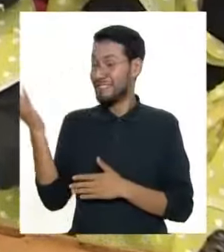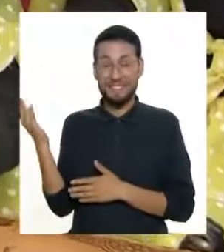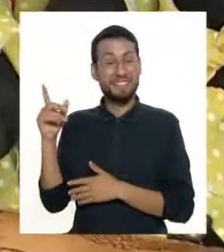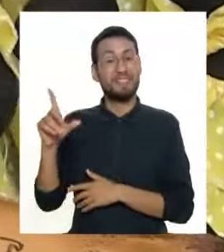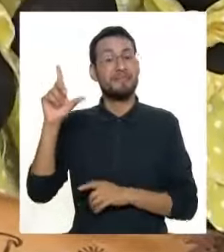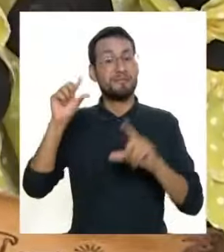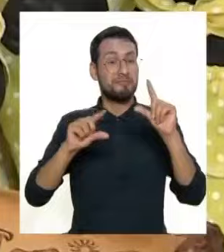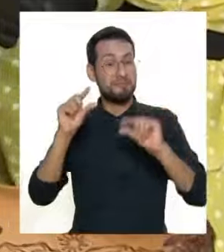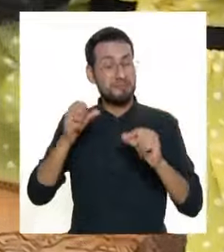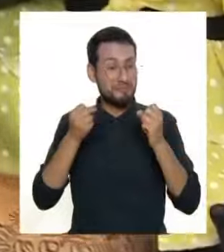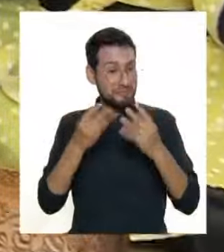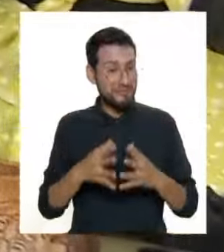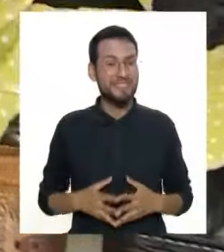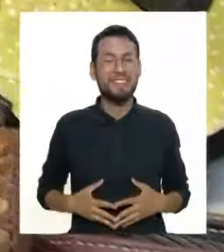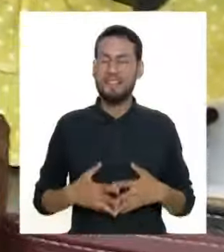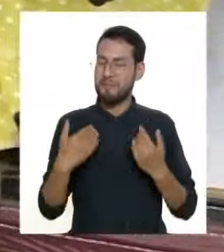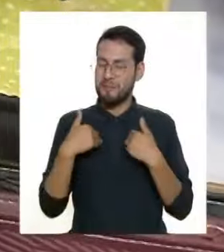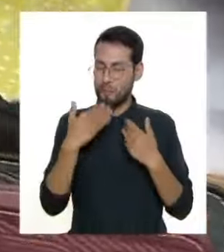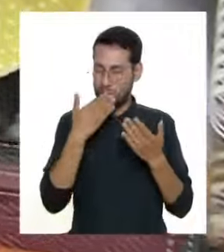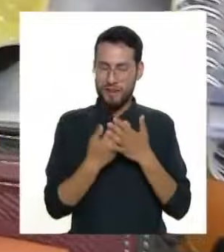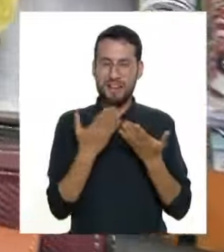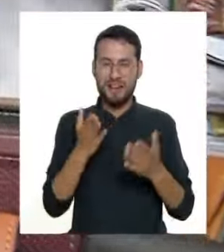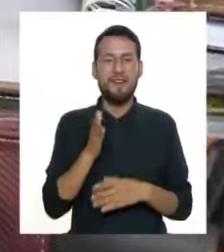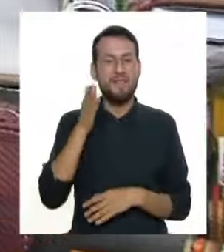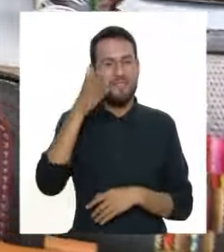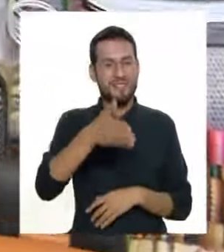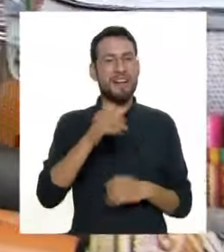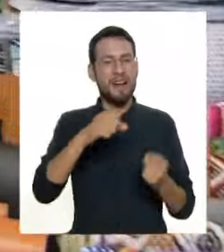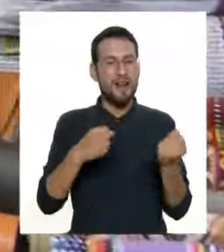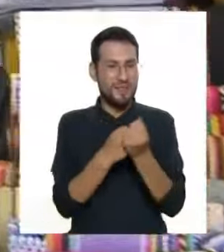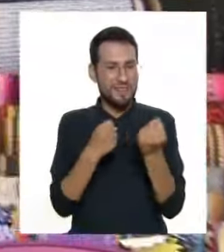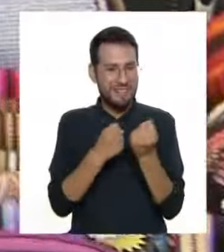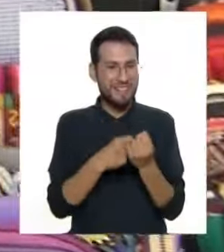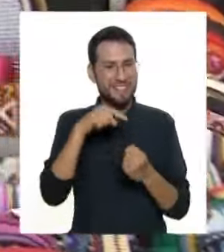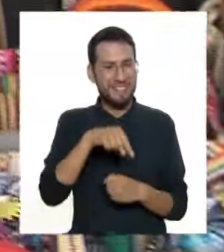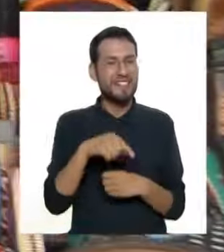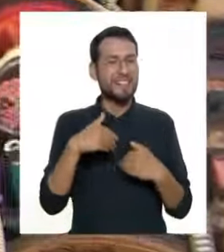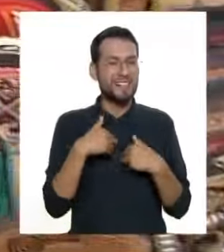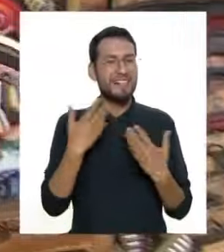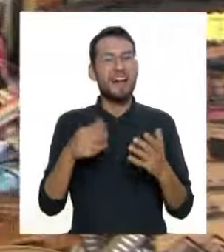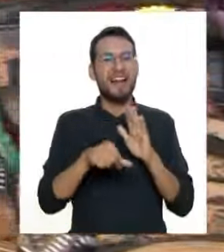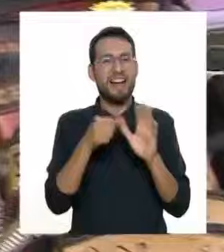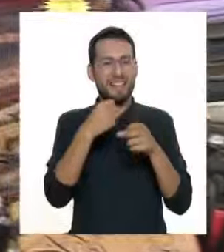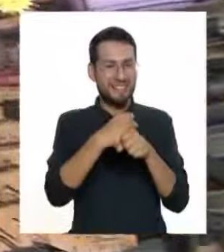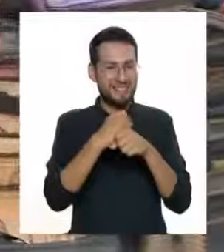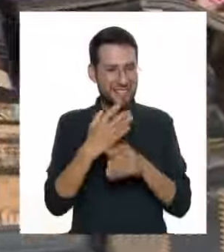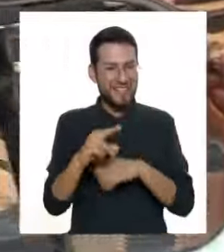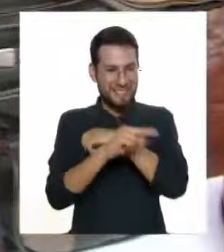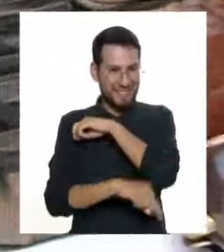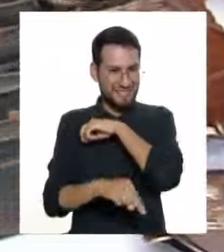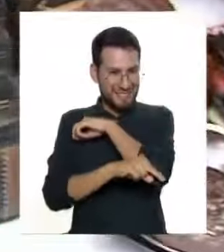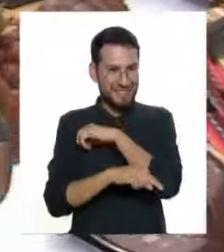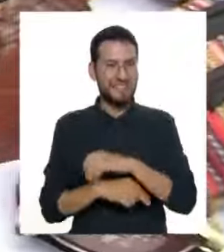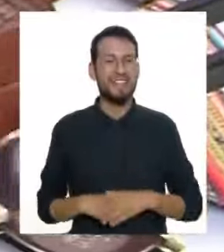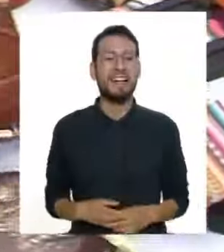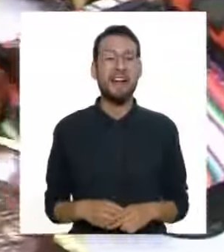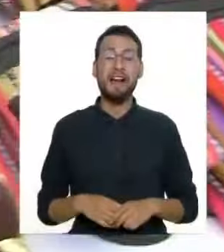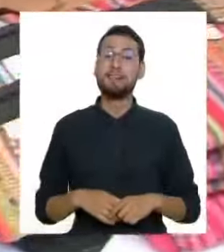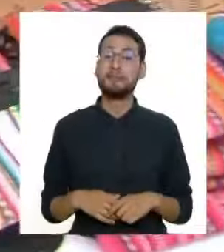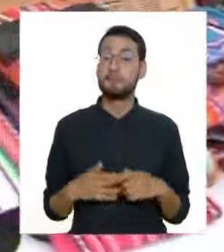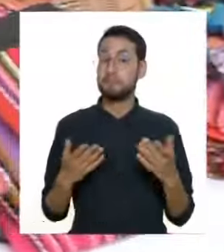al alcance de nuestro bolsillo, un planazo también para que podamos venir a apoyar a nuestros queridos artesanos nacionales.